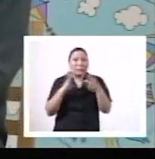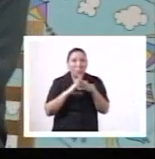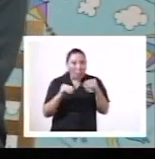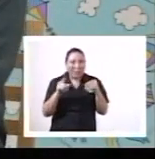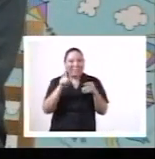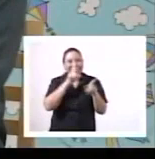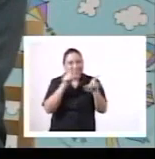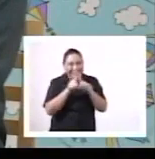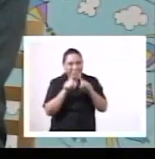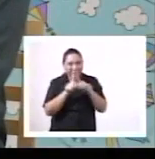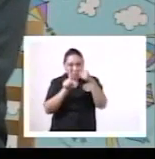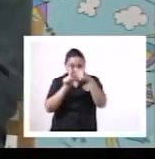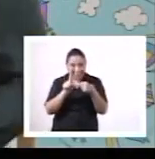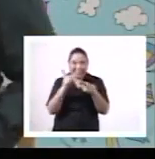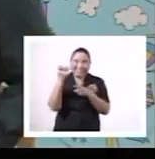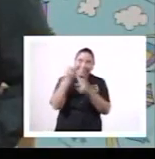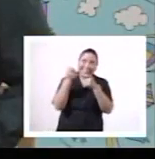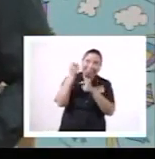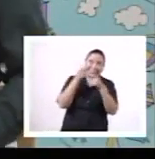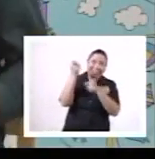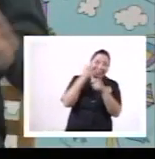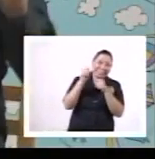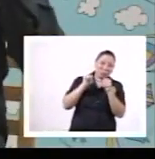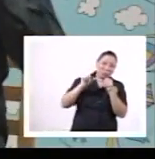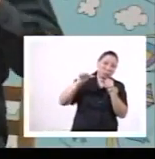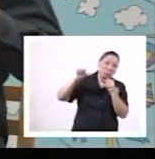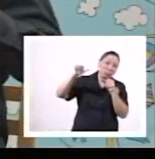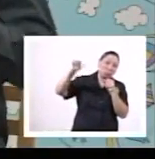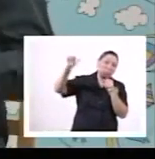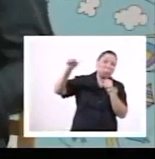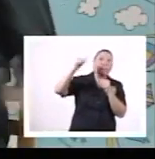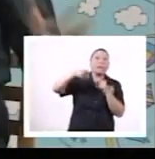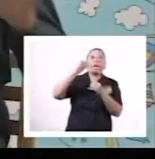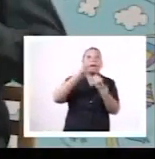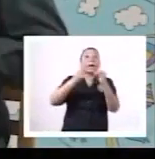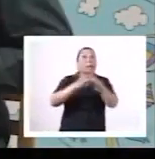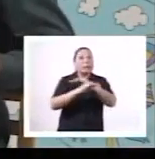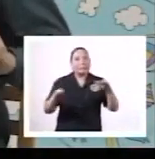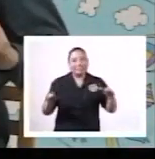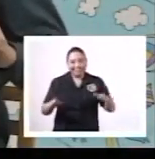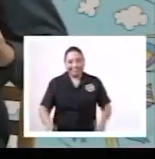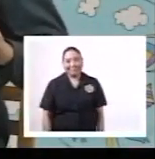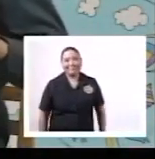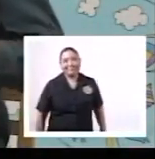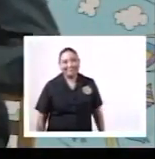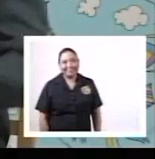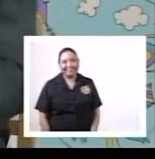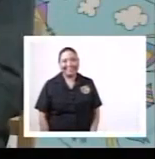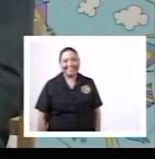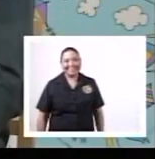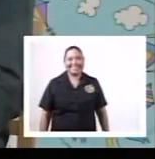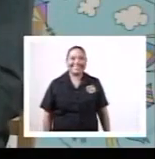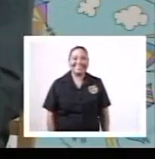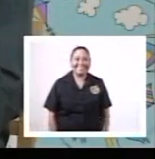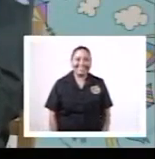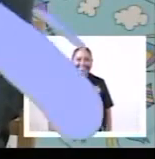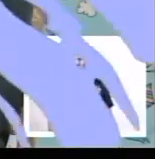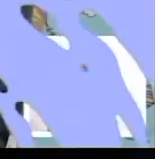Y así el barrilete voló. Y esta historia se acabó. Tarán, tan,